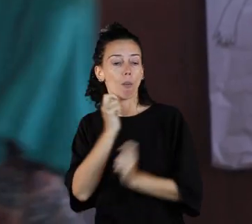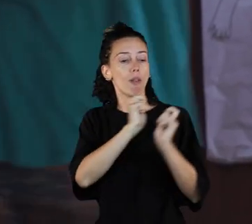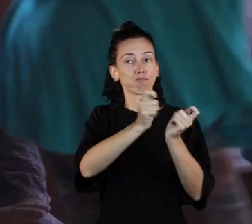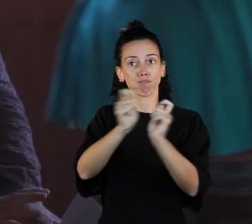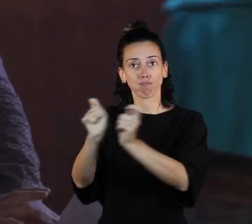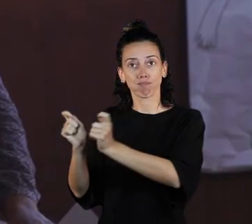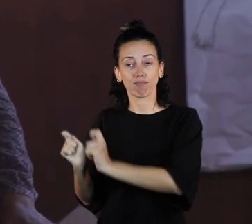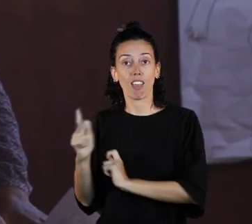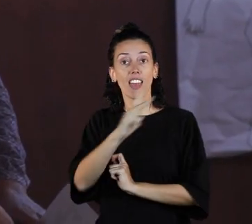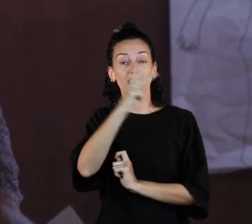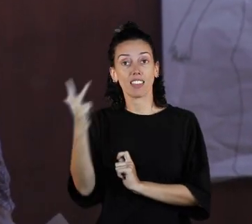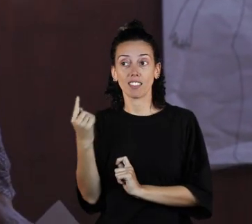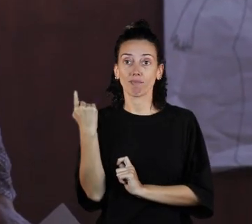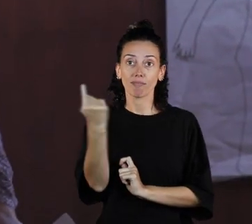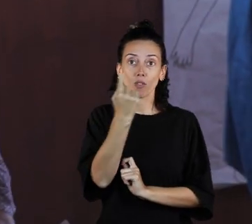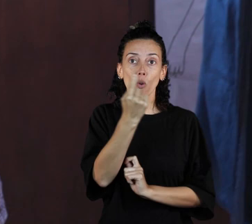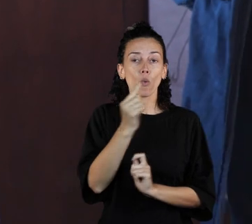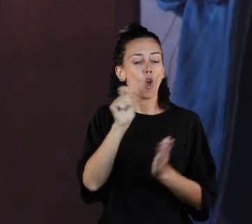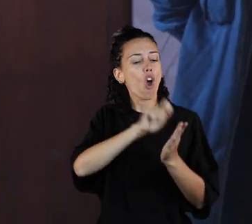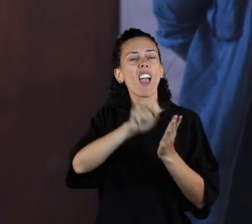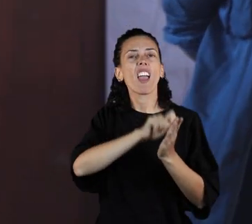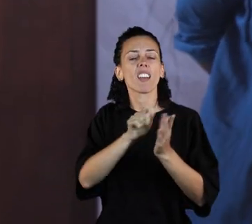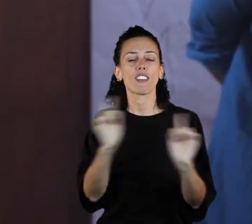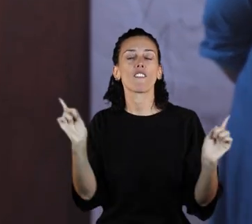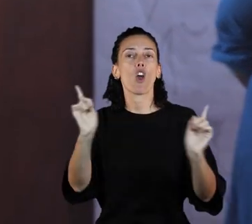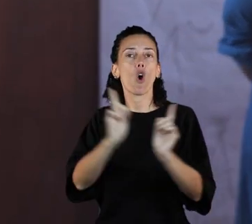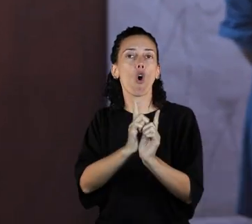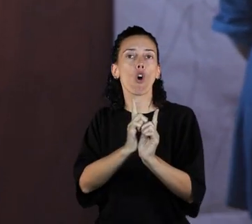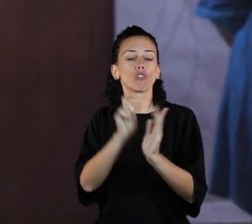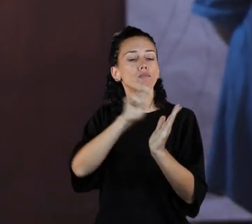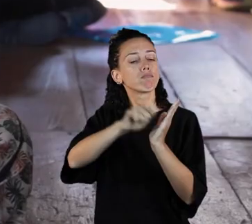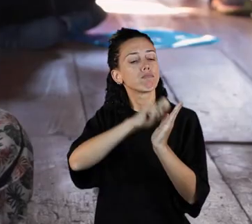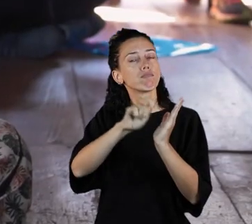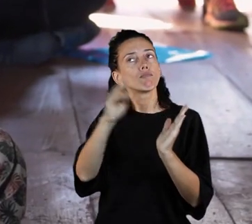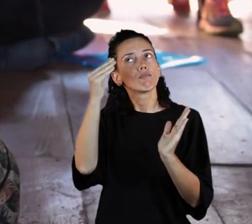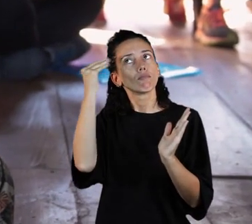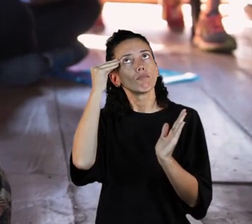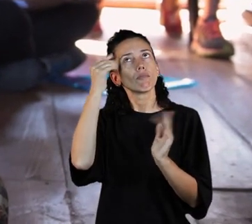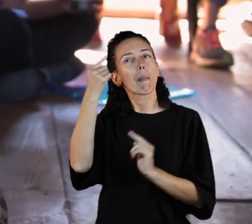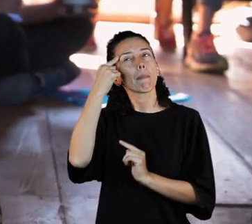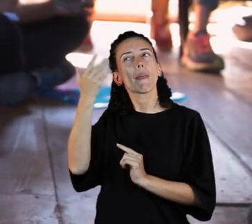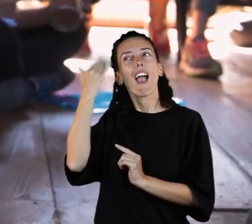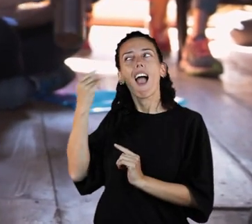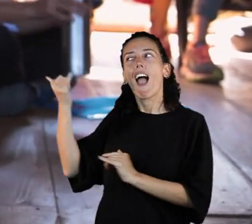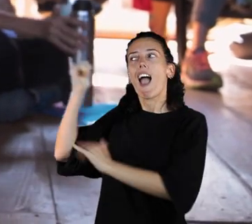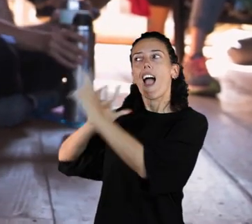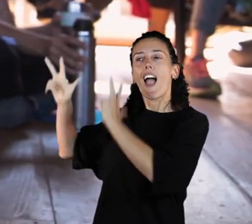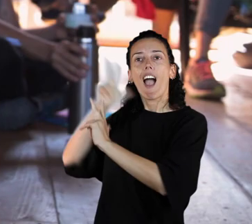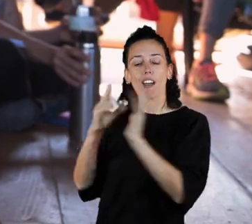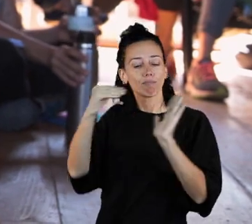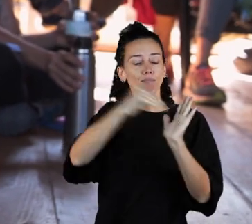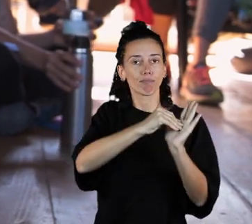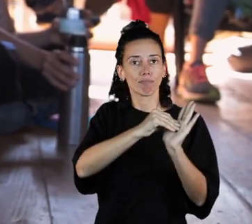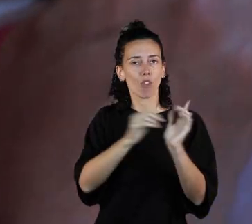tres papelitos a cada uno y le vamos a pedir cortito anotar ese mensaje que yo